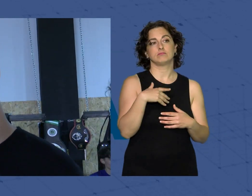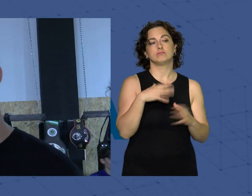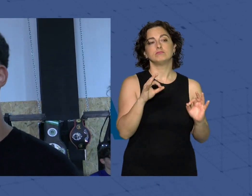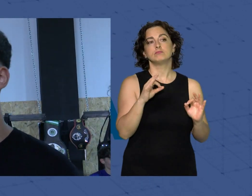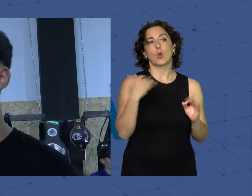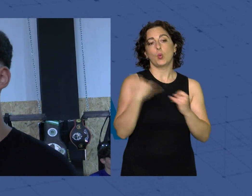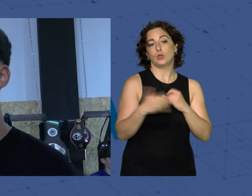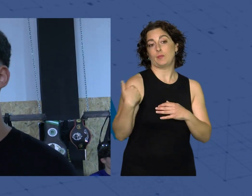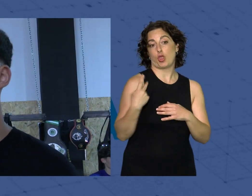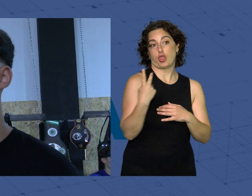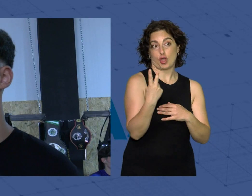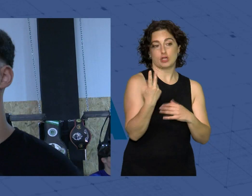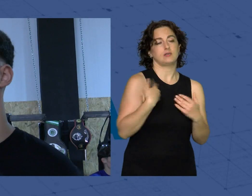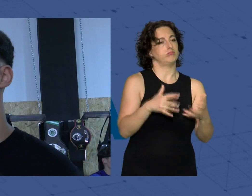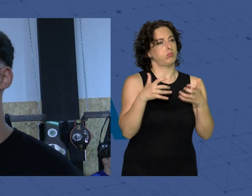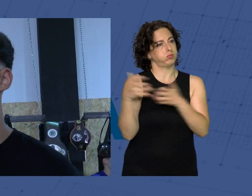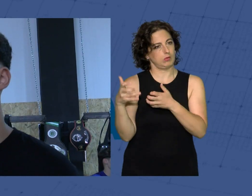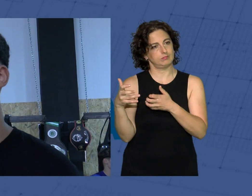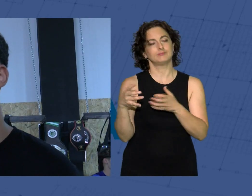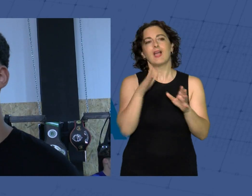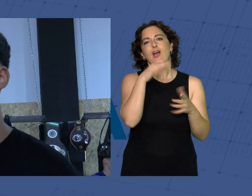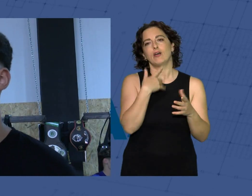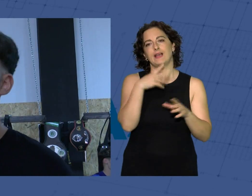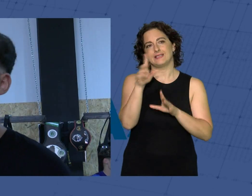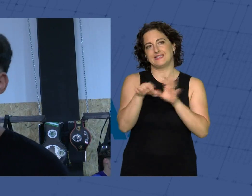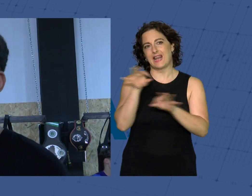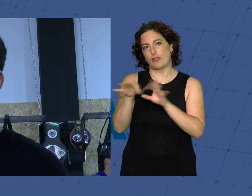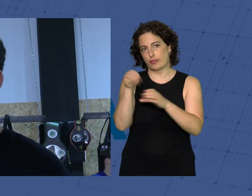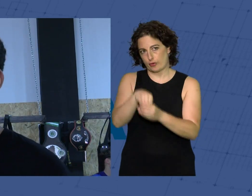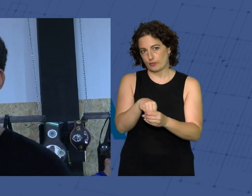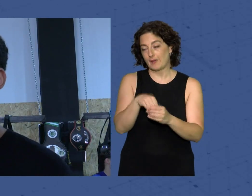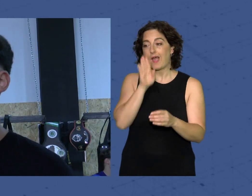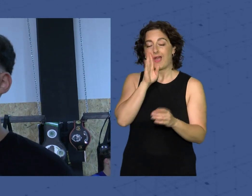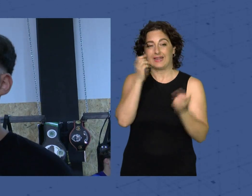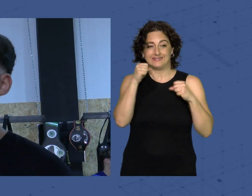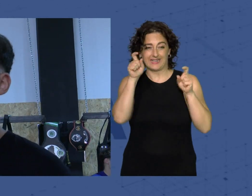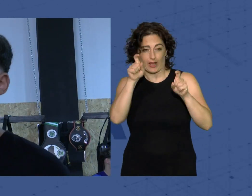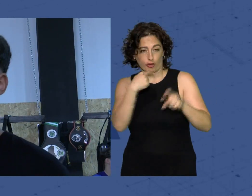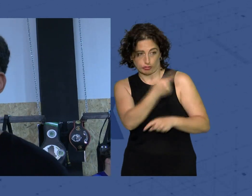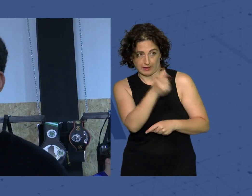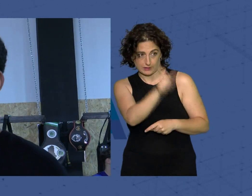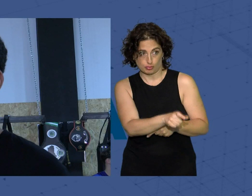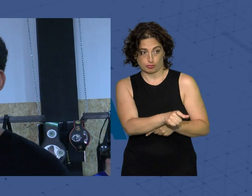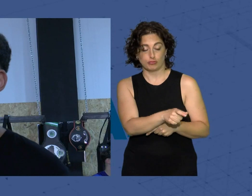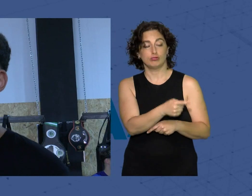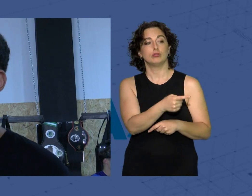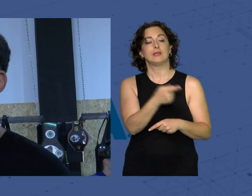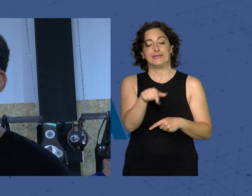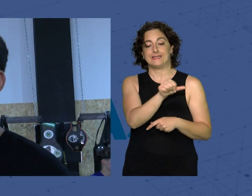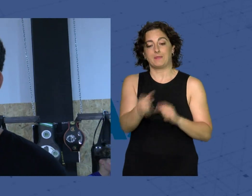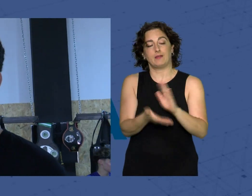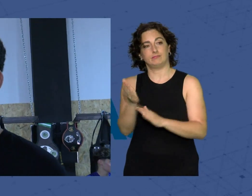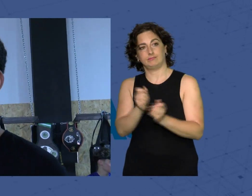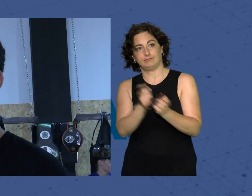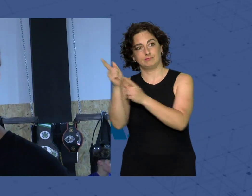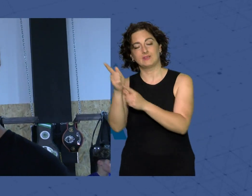los últimos dos los gané y ahora estoy en la selección y como te ha dicho mi entrenador esta semana nos vamos para